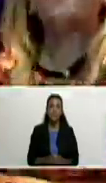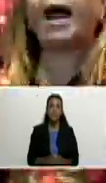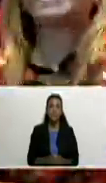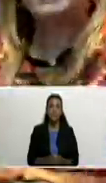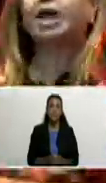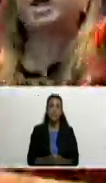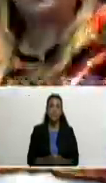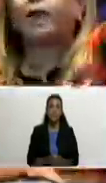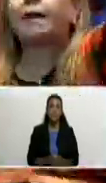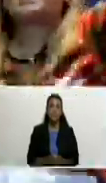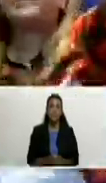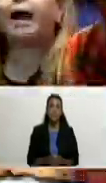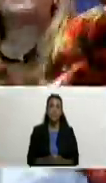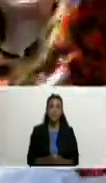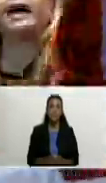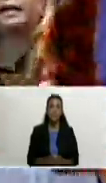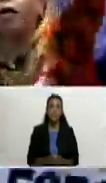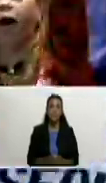venimos